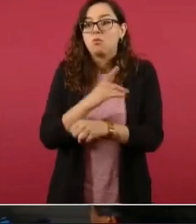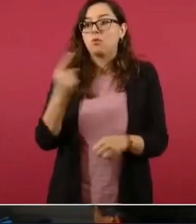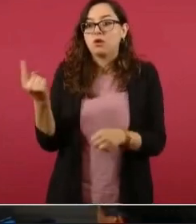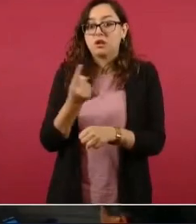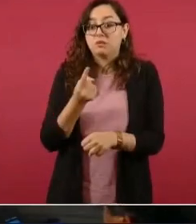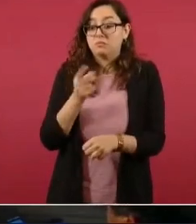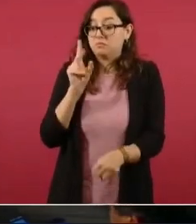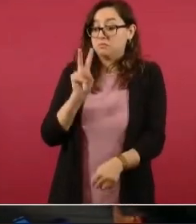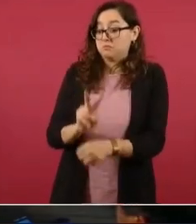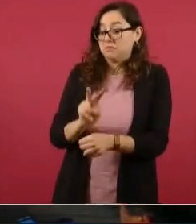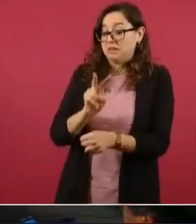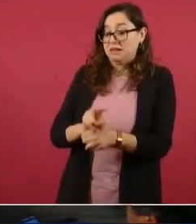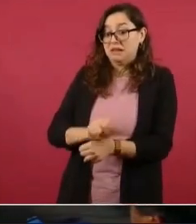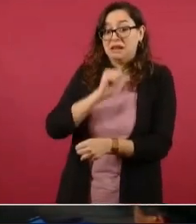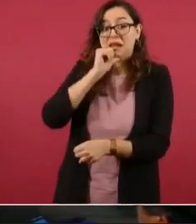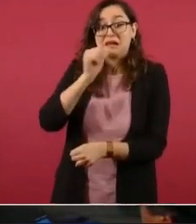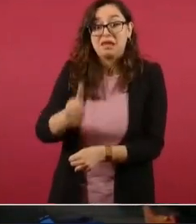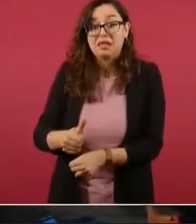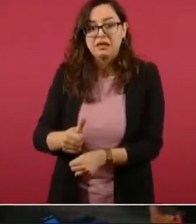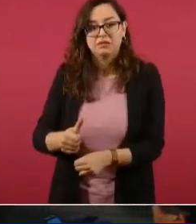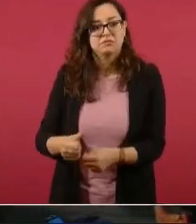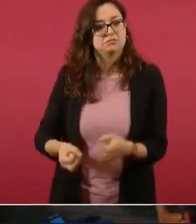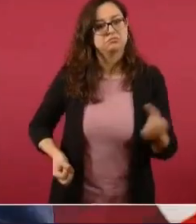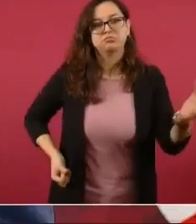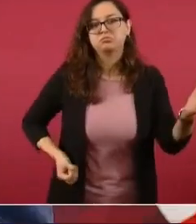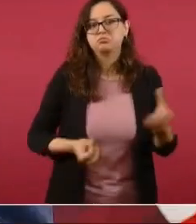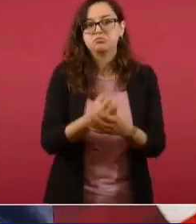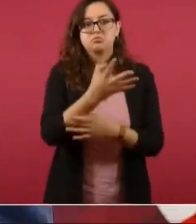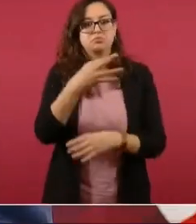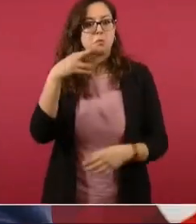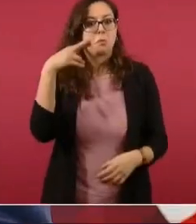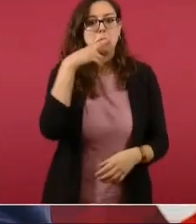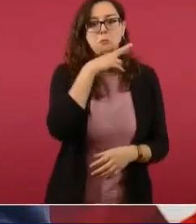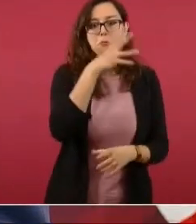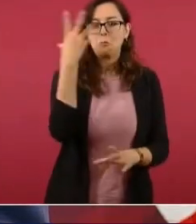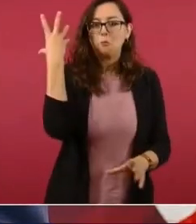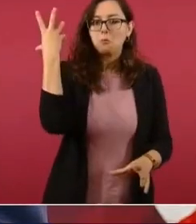Estoy explicando un modus operandi